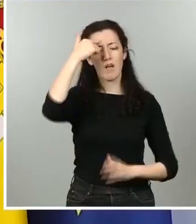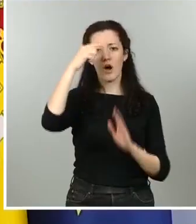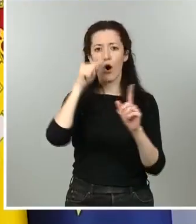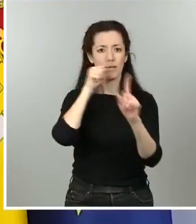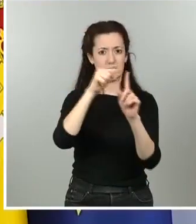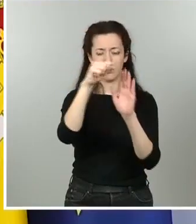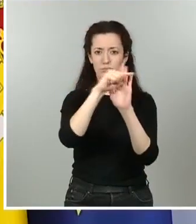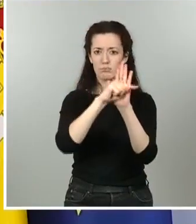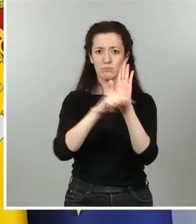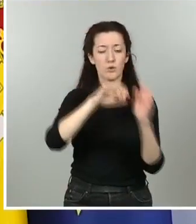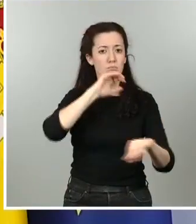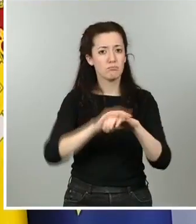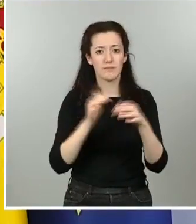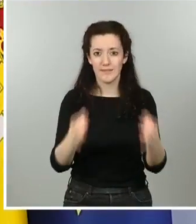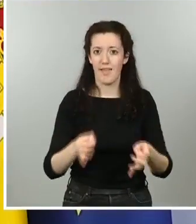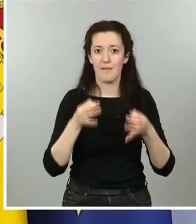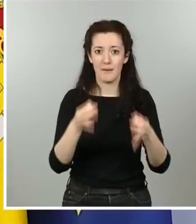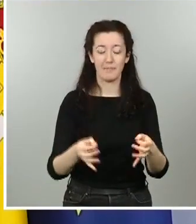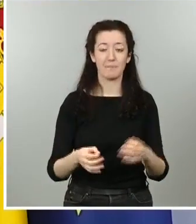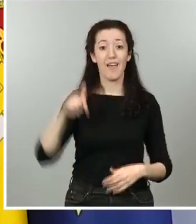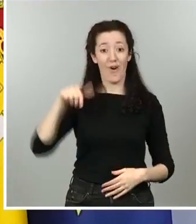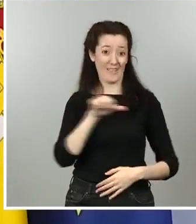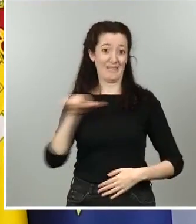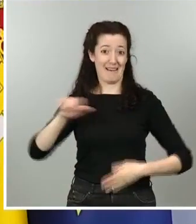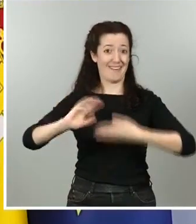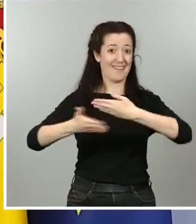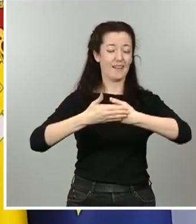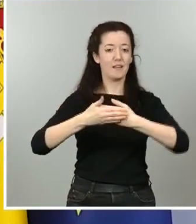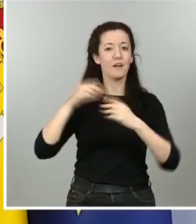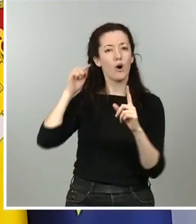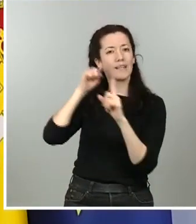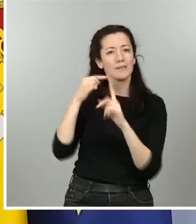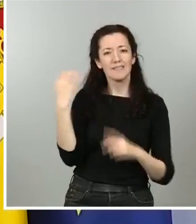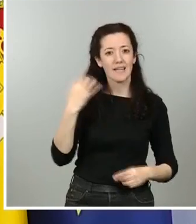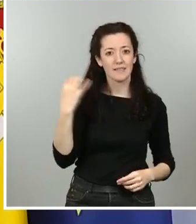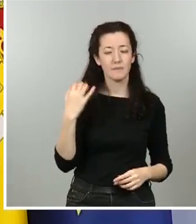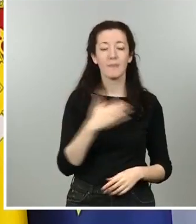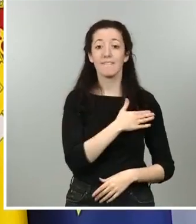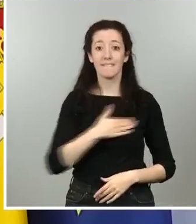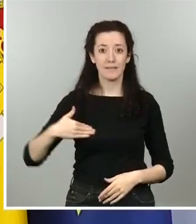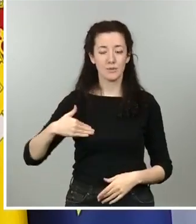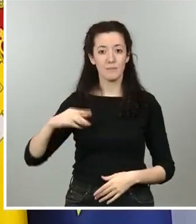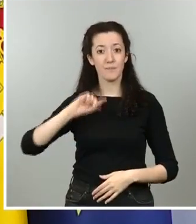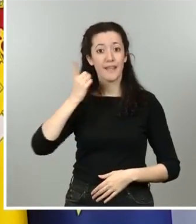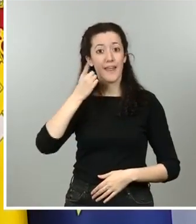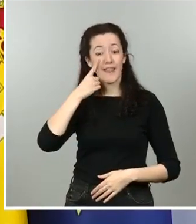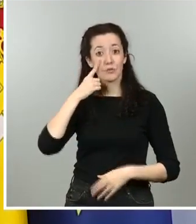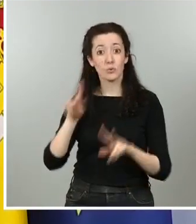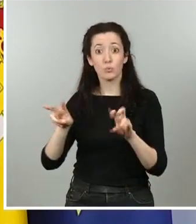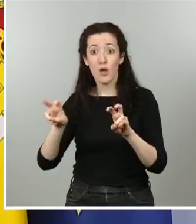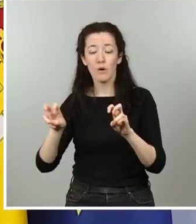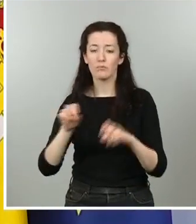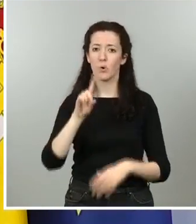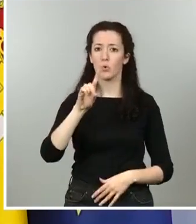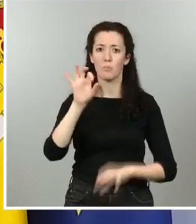Esta semana, que acaba hoy, el objetivo que nos habíamos fijado es tener incrementos de nuevos diagnosticados en torno al 1%. Bien, hemos